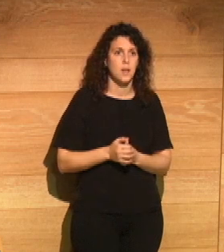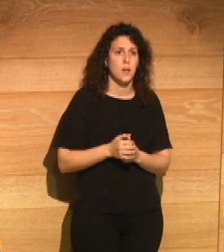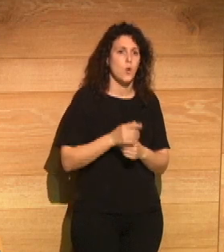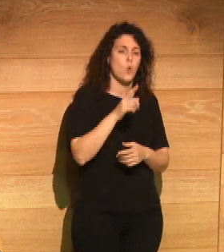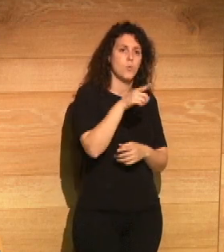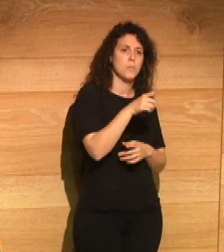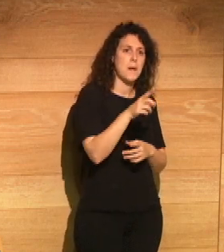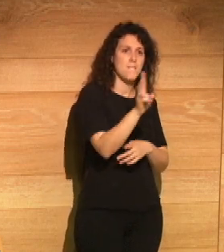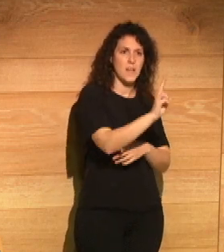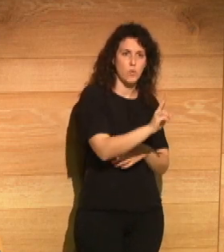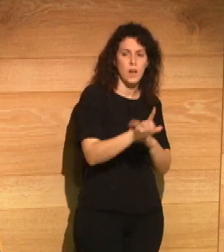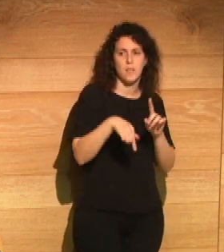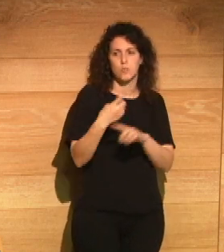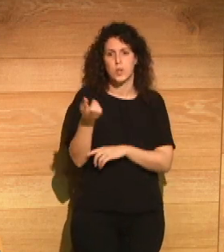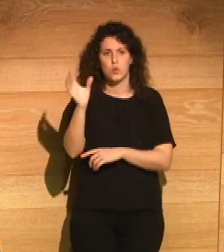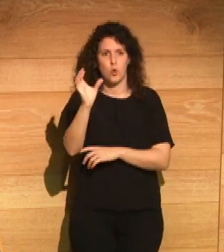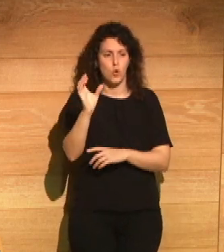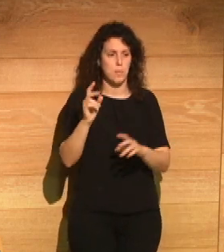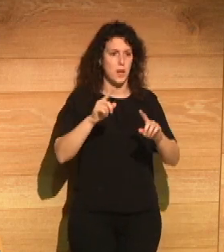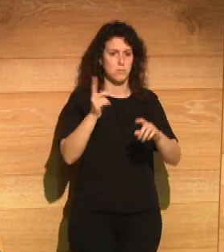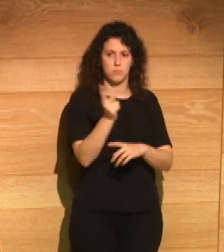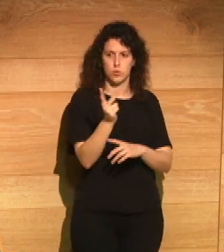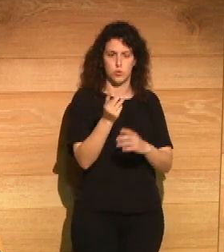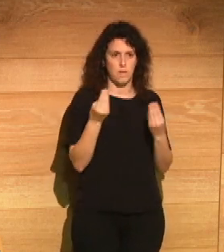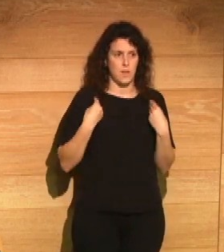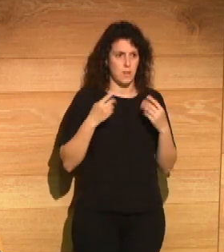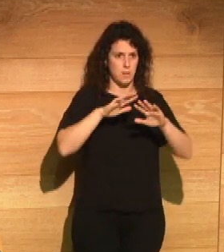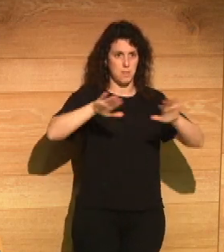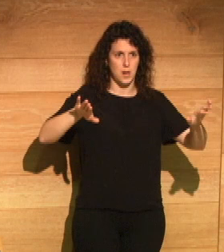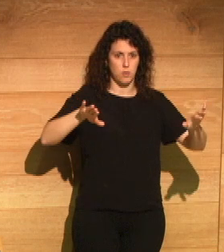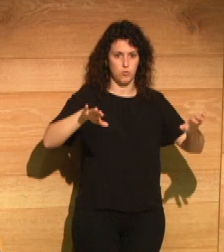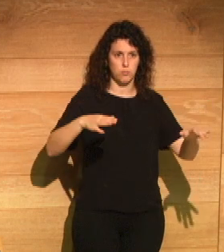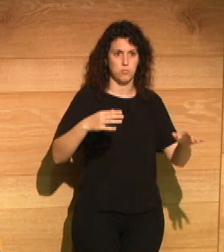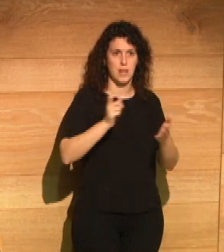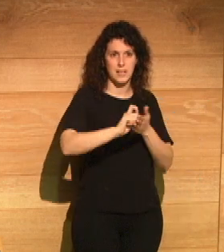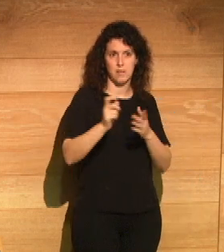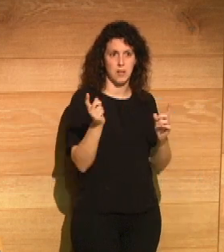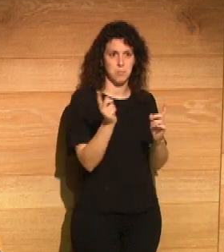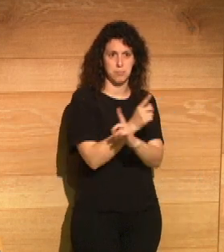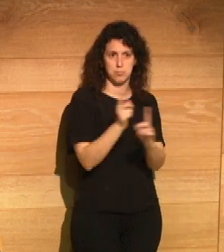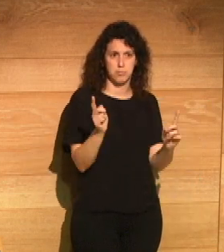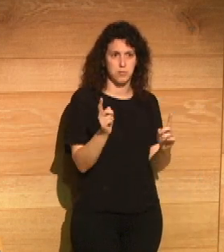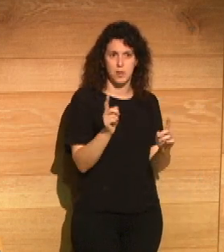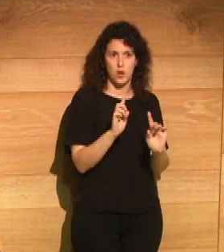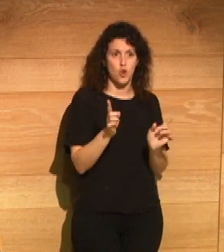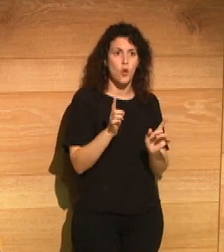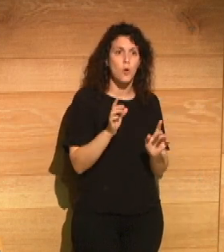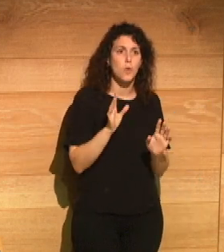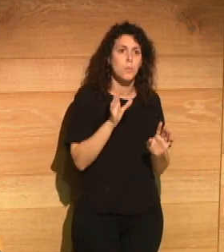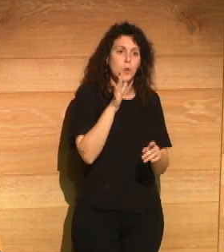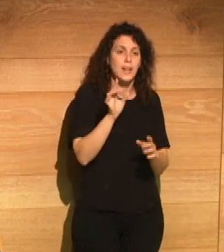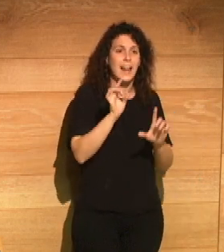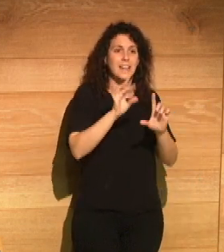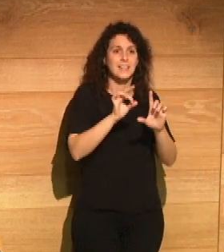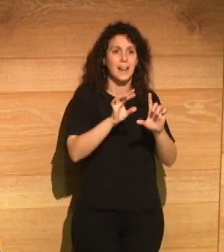Venezuela, ya vivía en Colombia, se escribían, y mi mamá no siguió con ese novio porque un día las cartas dejaron de